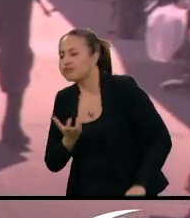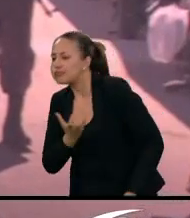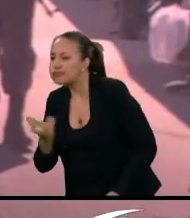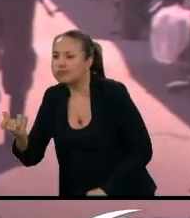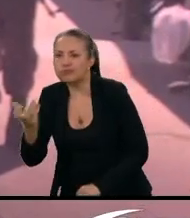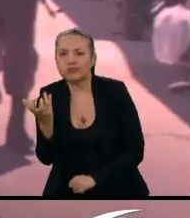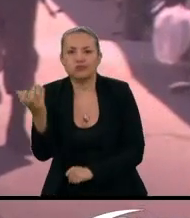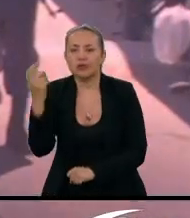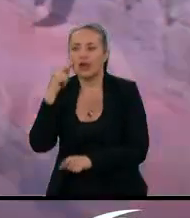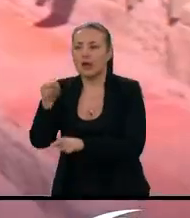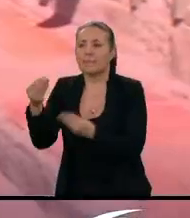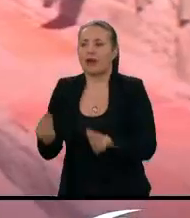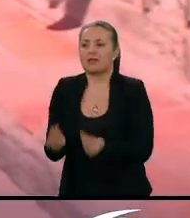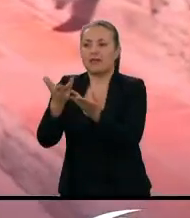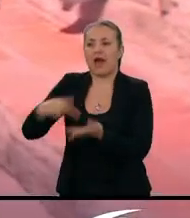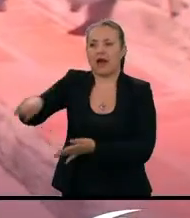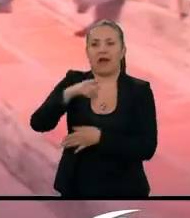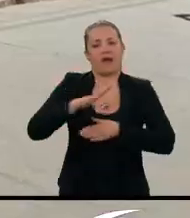tranquilidad a los habitantes.